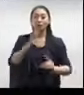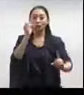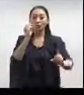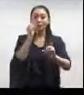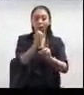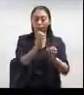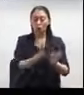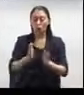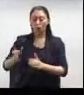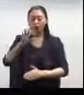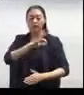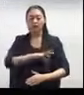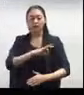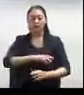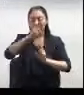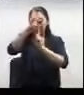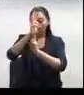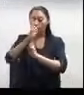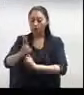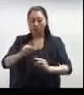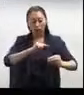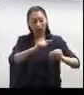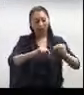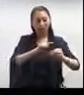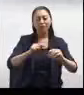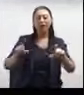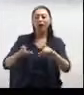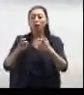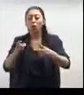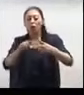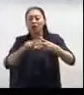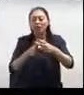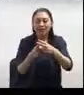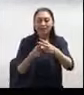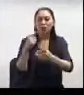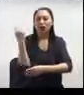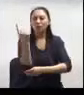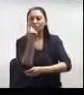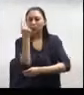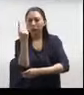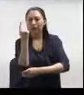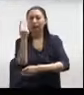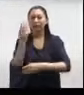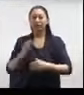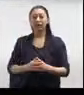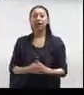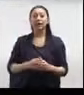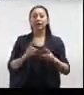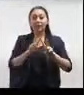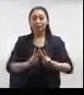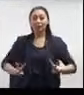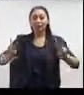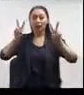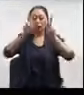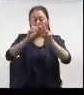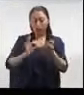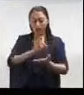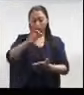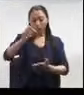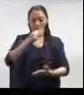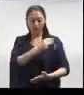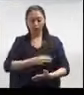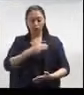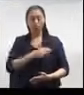orden social, reconociendo a la familia como génesis primario y fundamental de los valores espirituales y morales